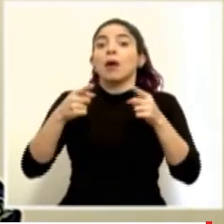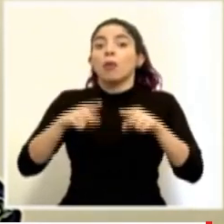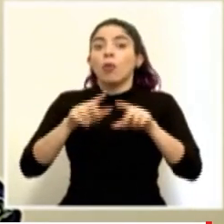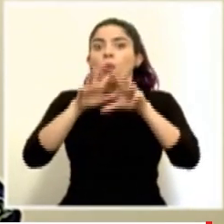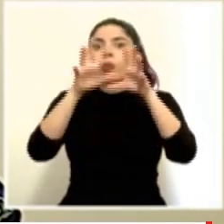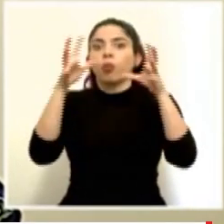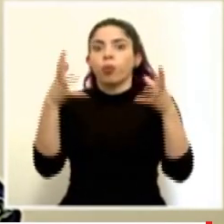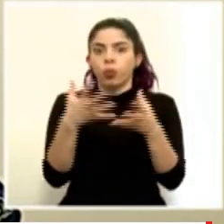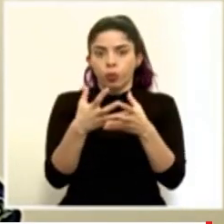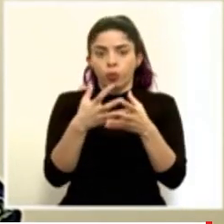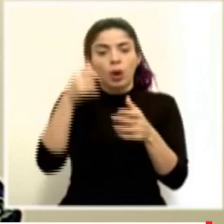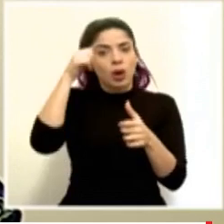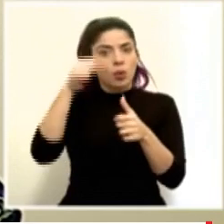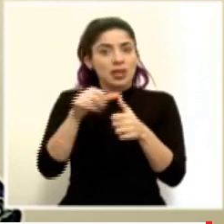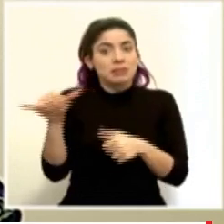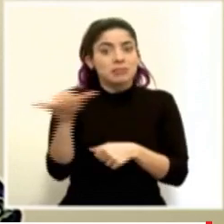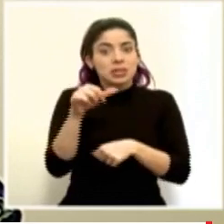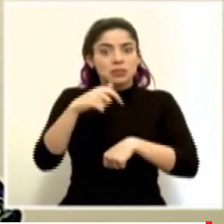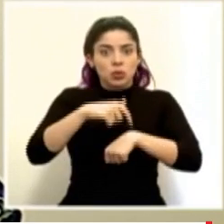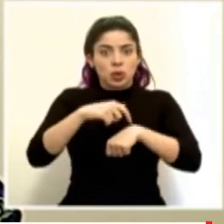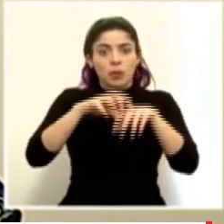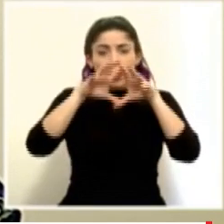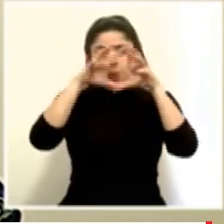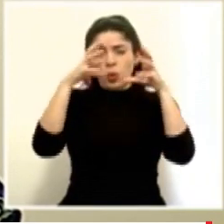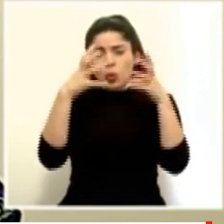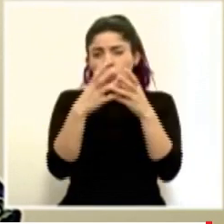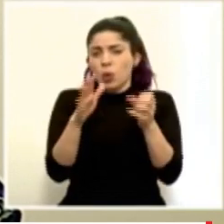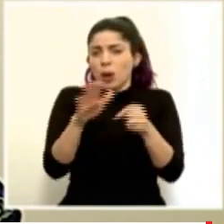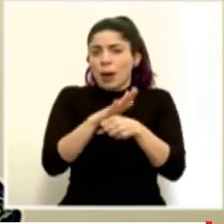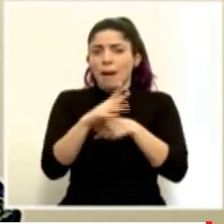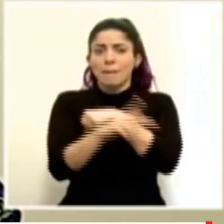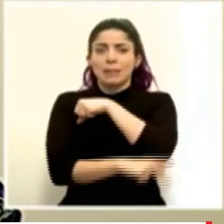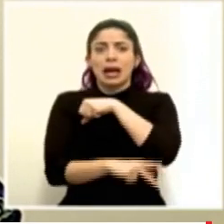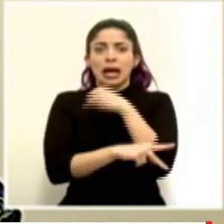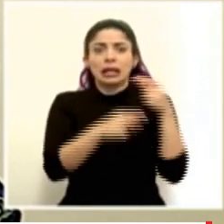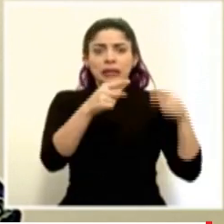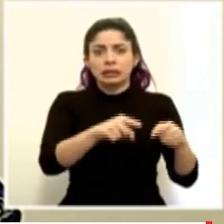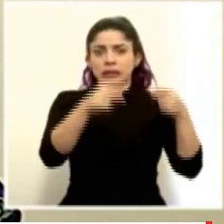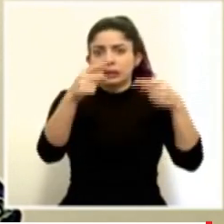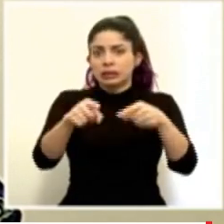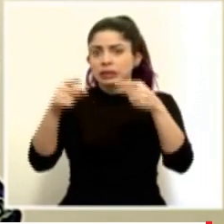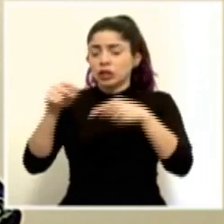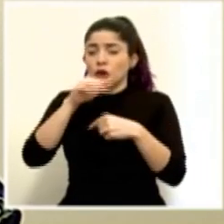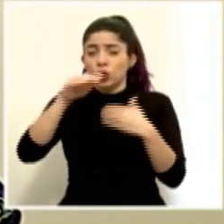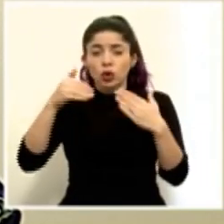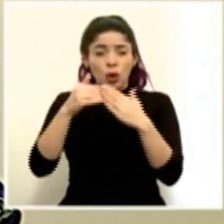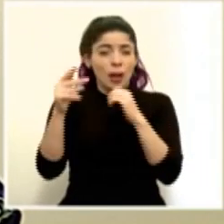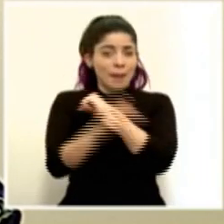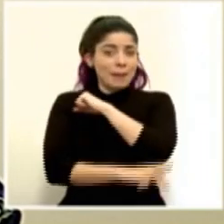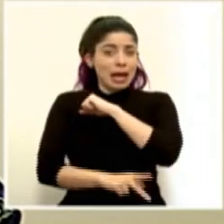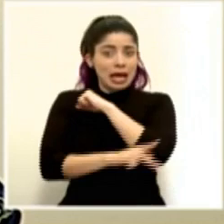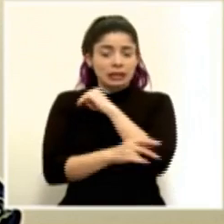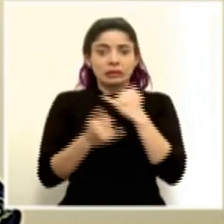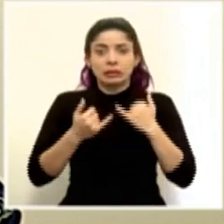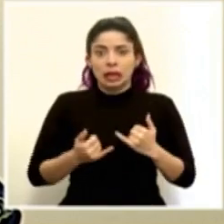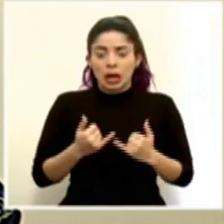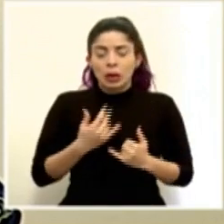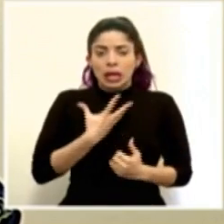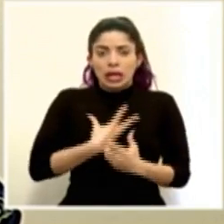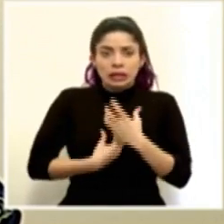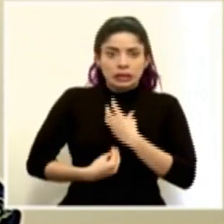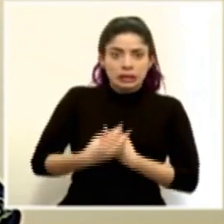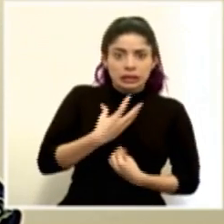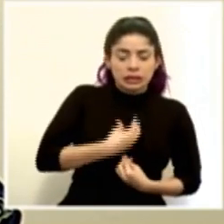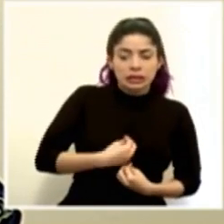está ocurriendo en todos los países simultáneamente y que todos los países están viendo en estos momentos las angustias